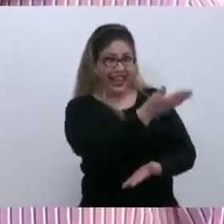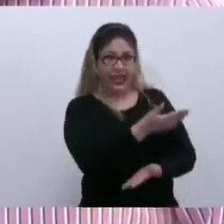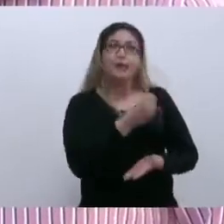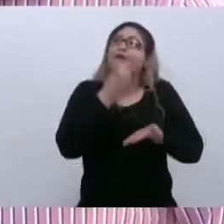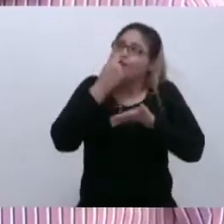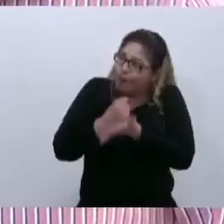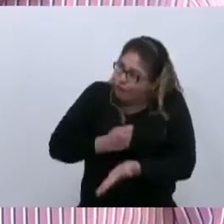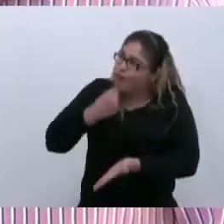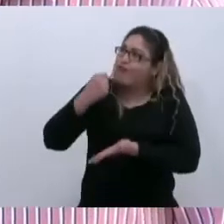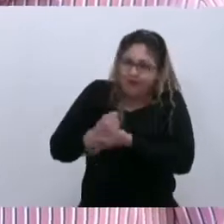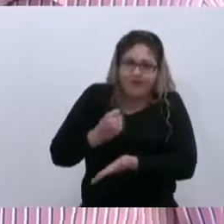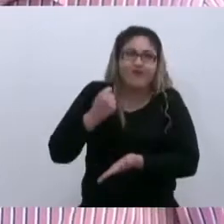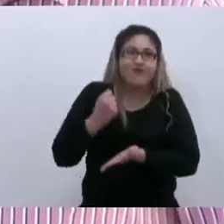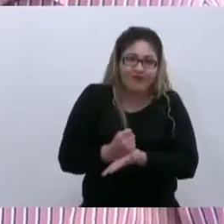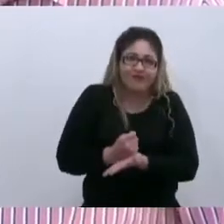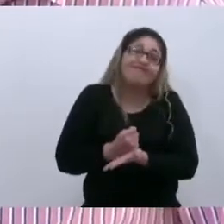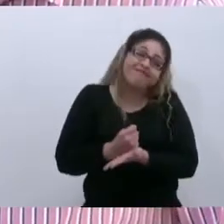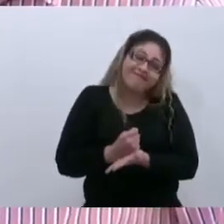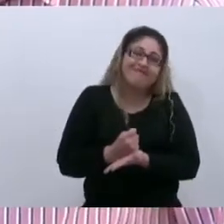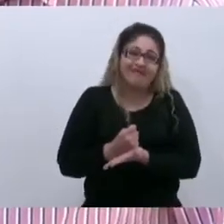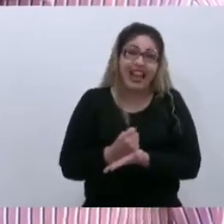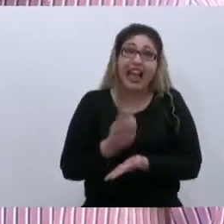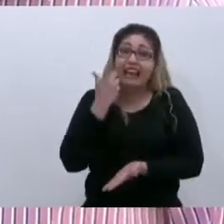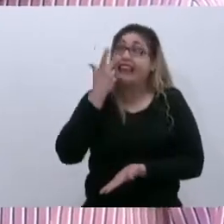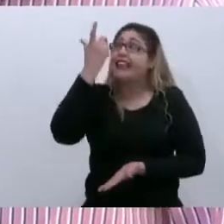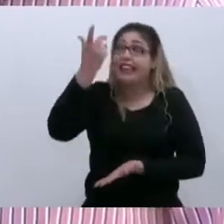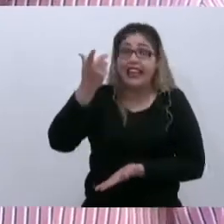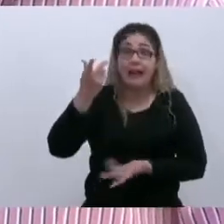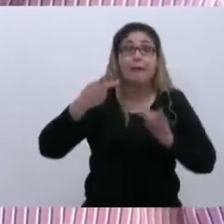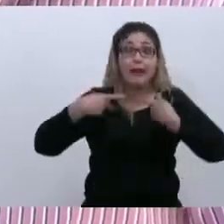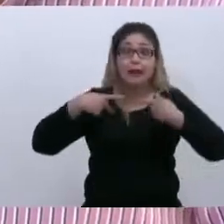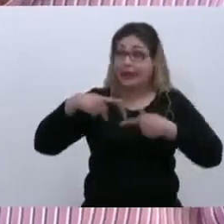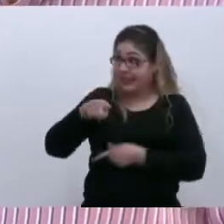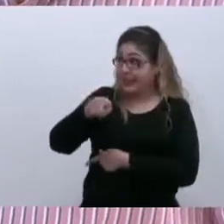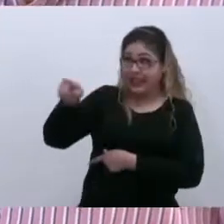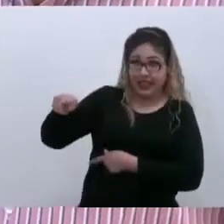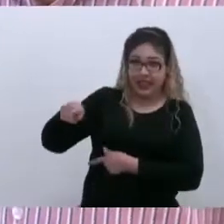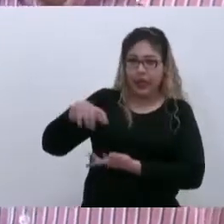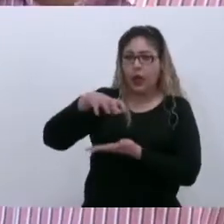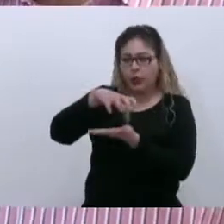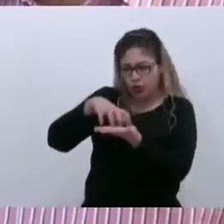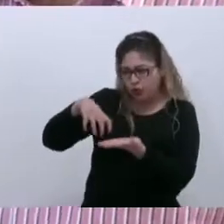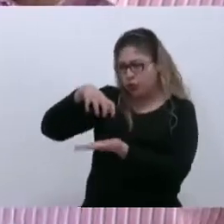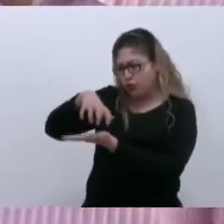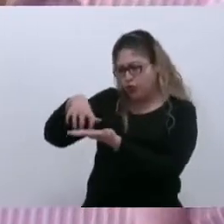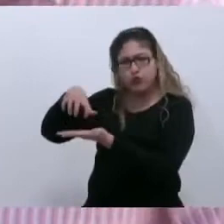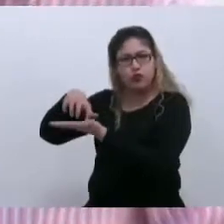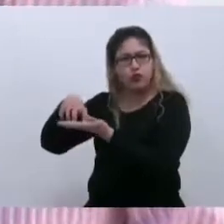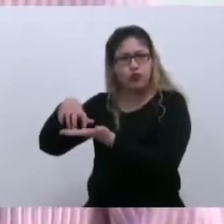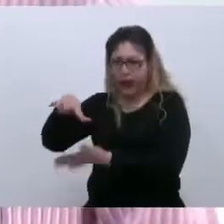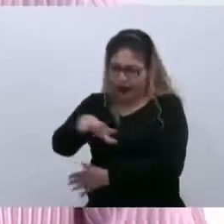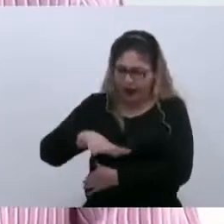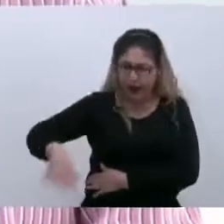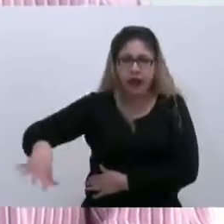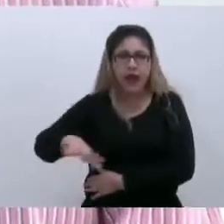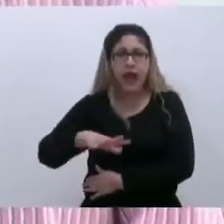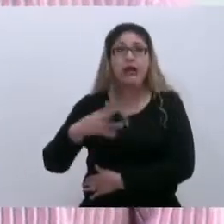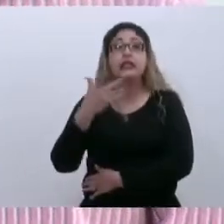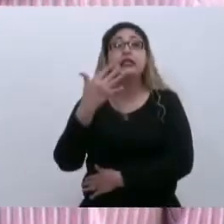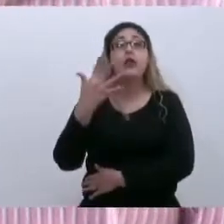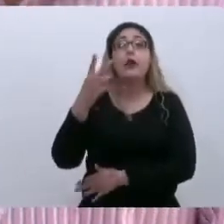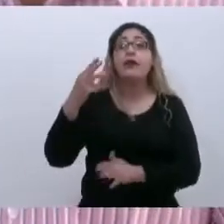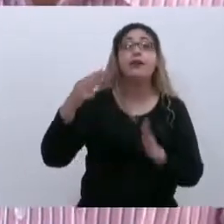sembradores que están cultivando 50.000 hectáreas, que están